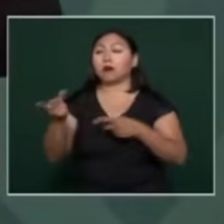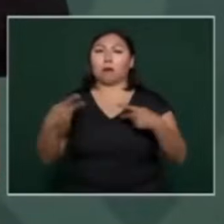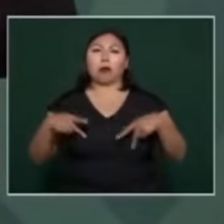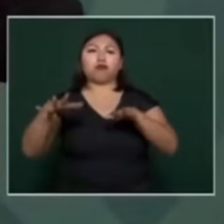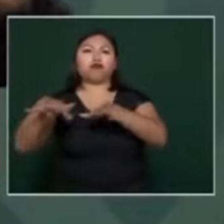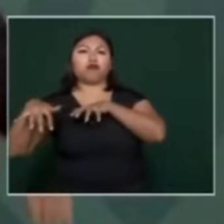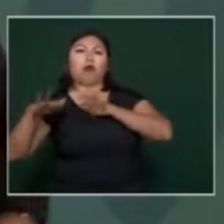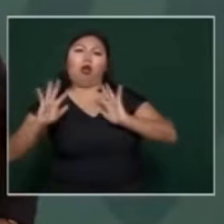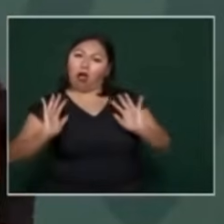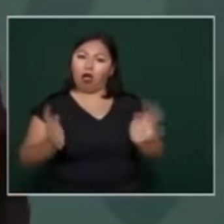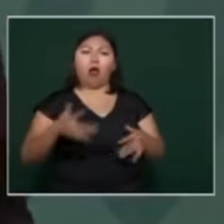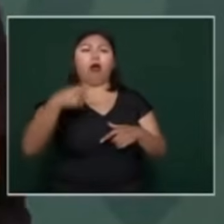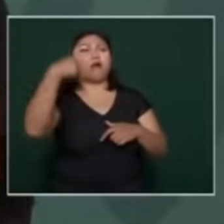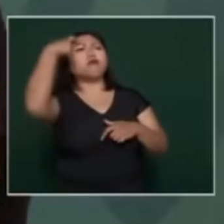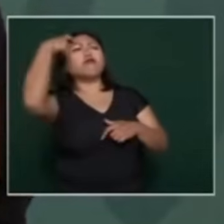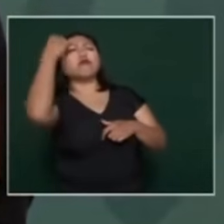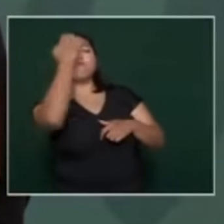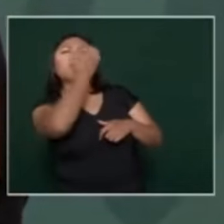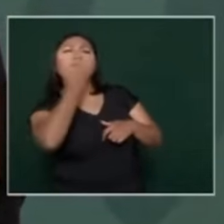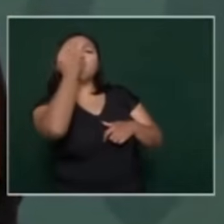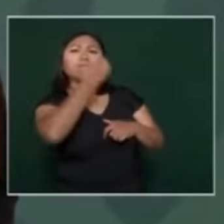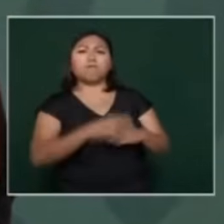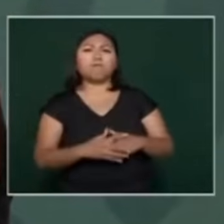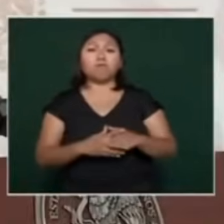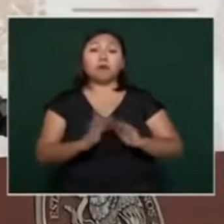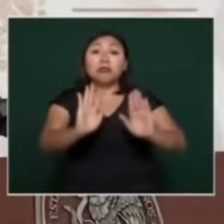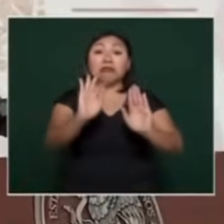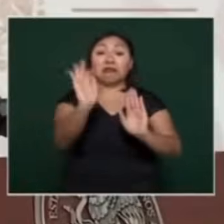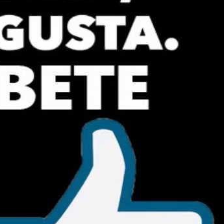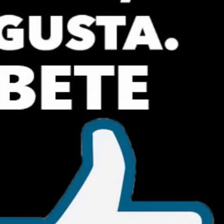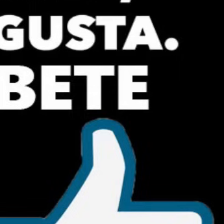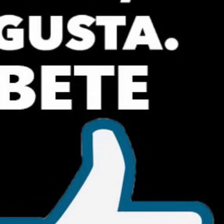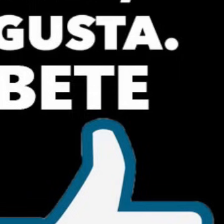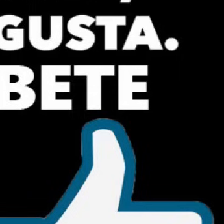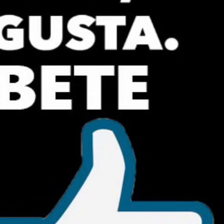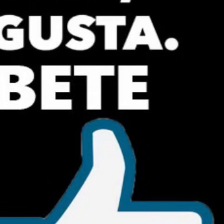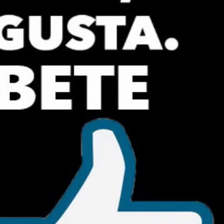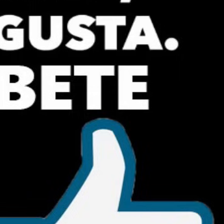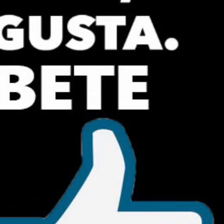Amigos, con esto nos despedimos y nos vemos en el próximo video.